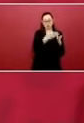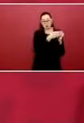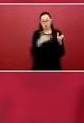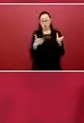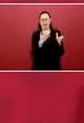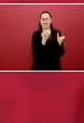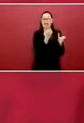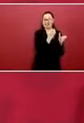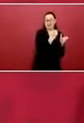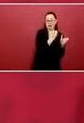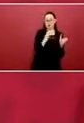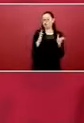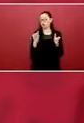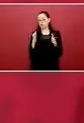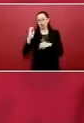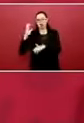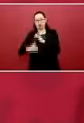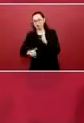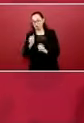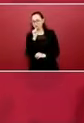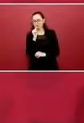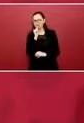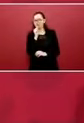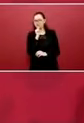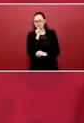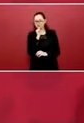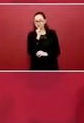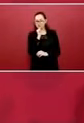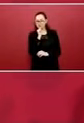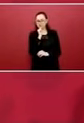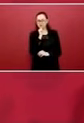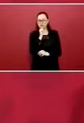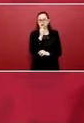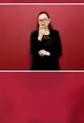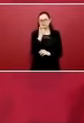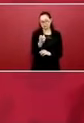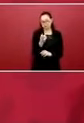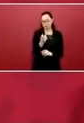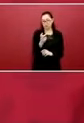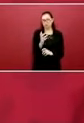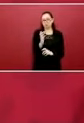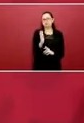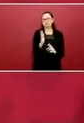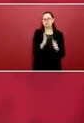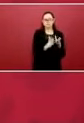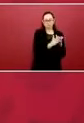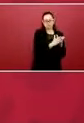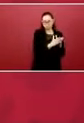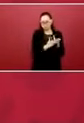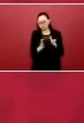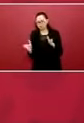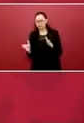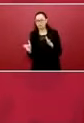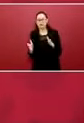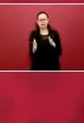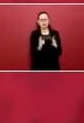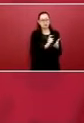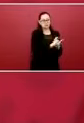termina todavía febrero, todavía no se concluye de entregar los